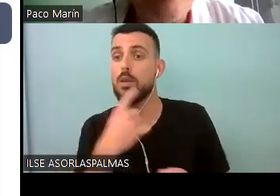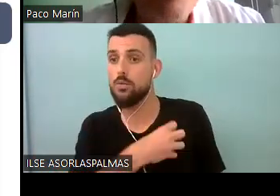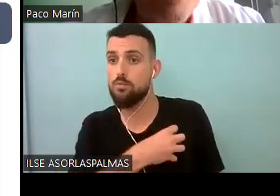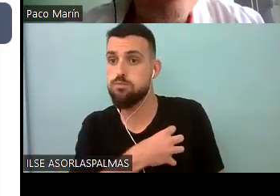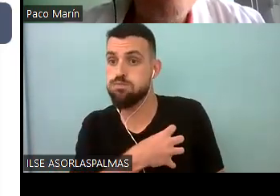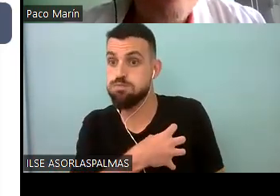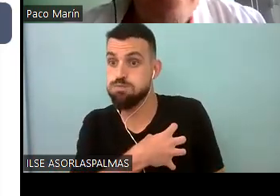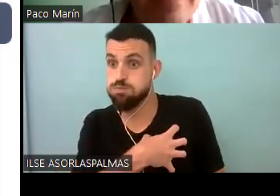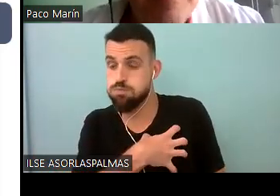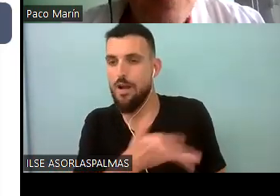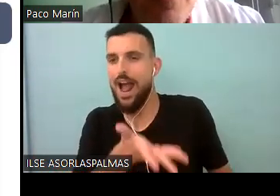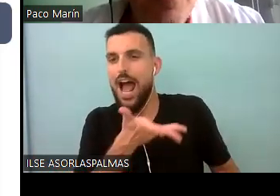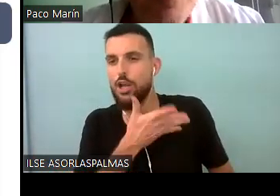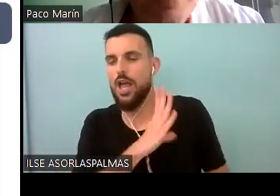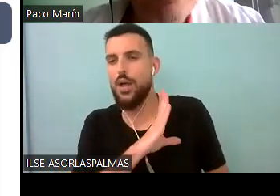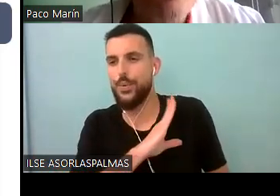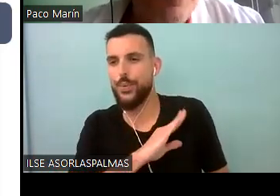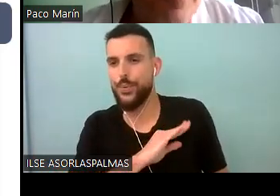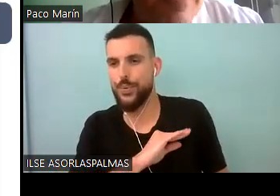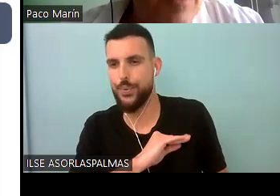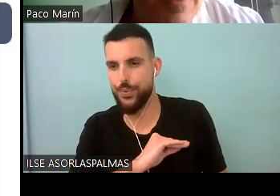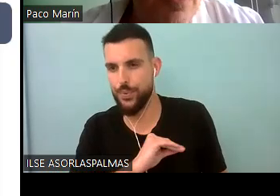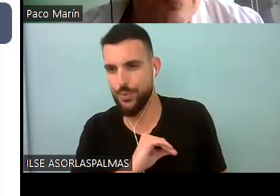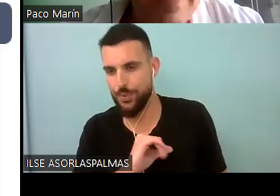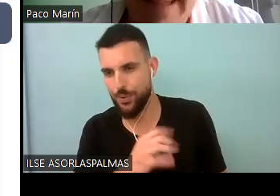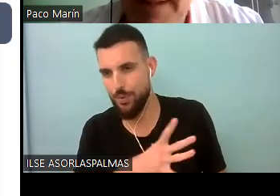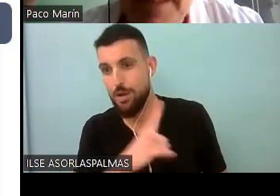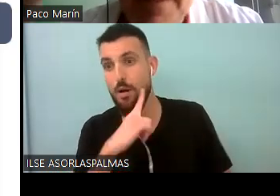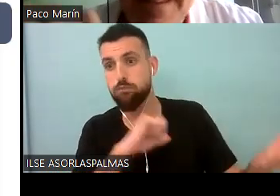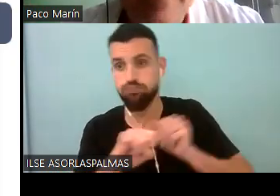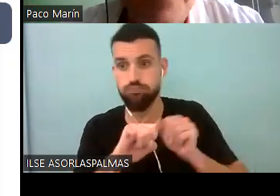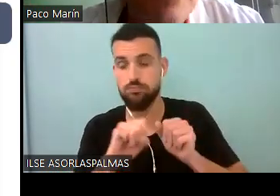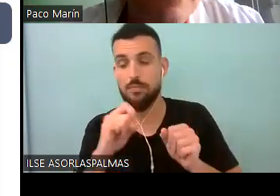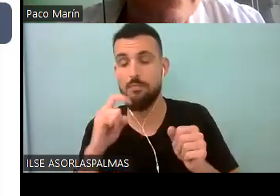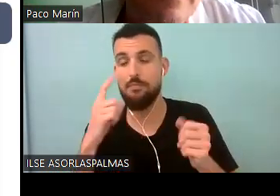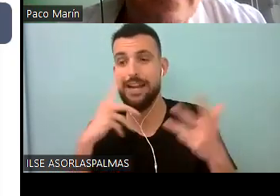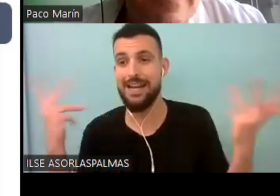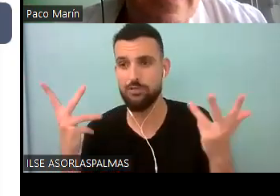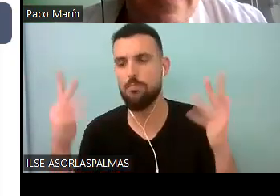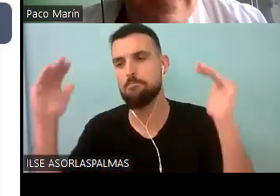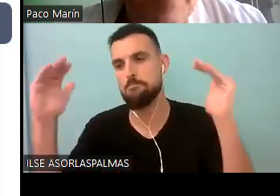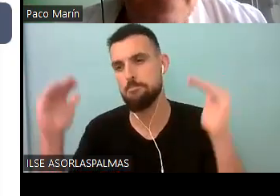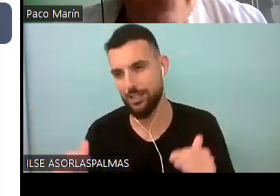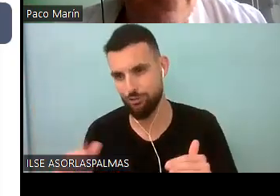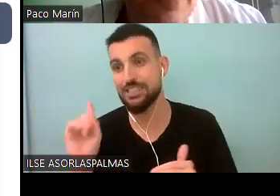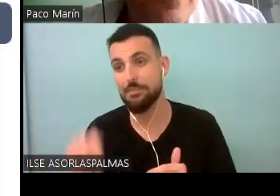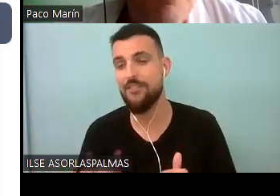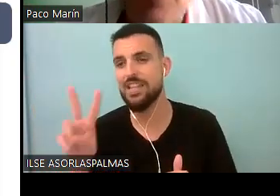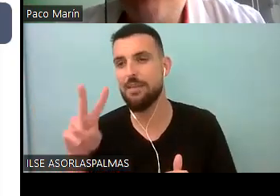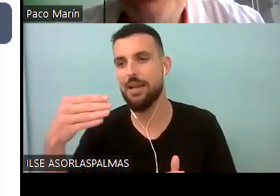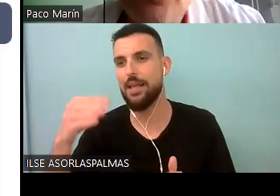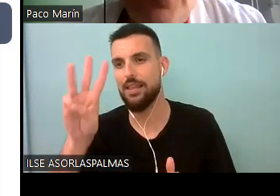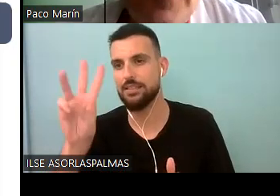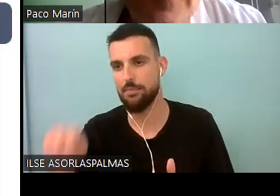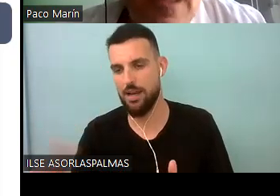compensar en cierta manera el exceso de homocisteína y disminuir el riesgo cardiovascular. Y la vitamina B3 también tenía esta función. Bueno,